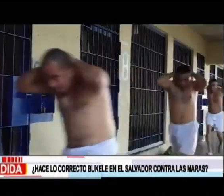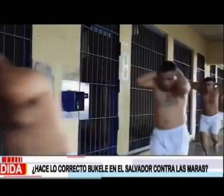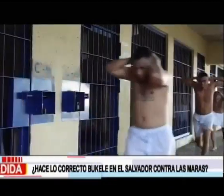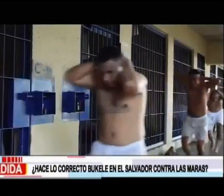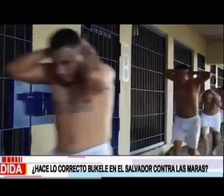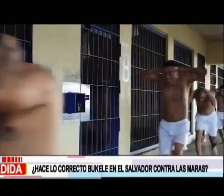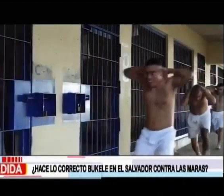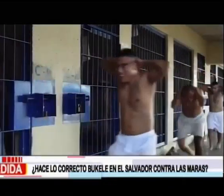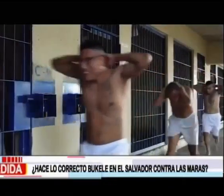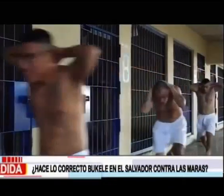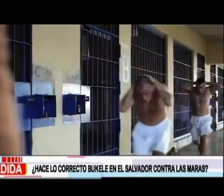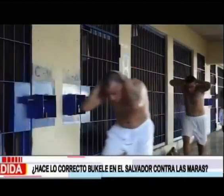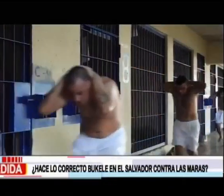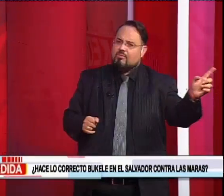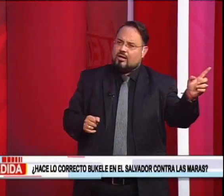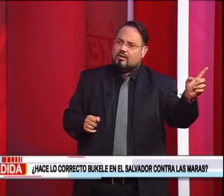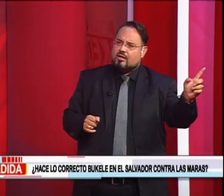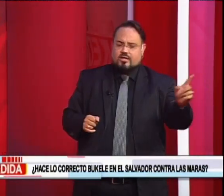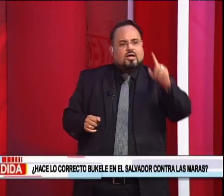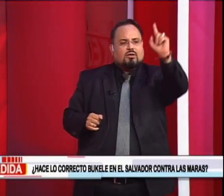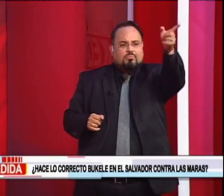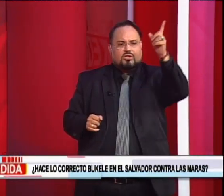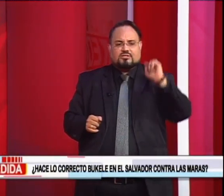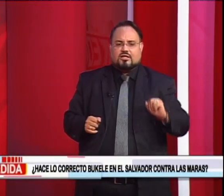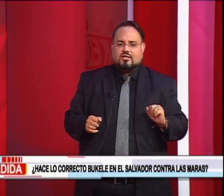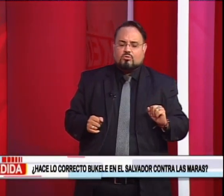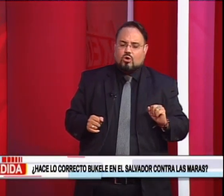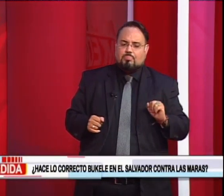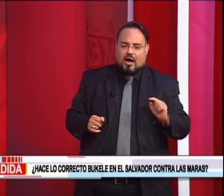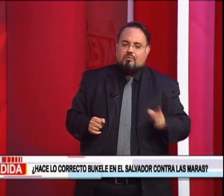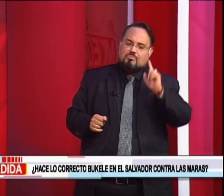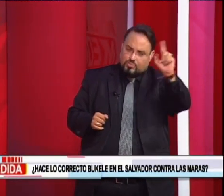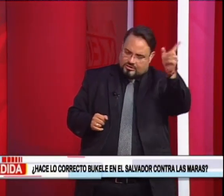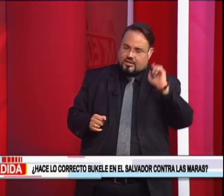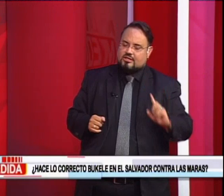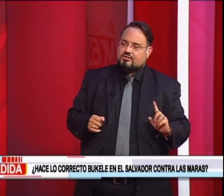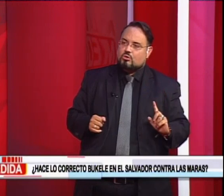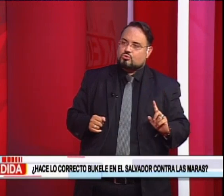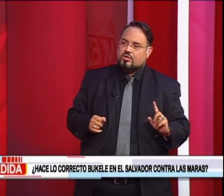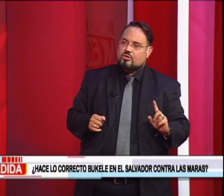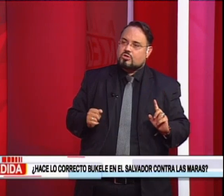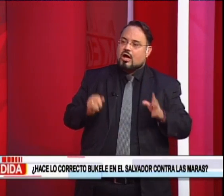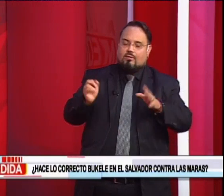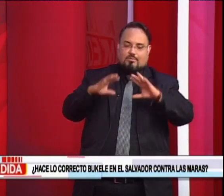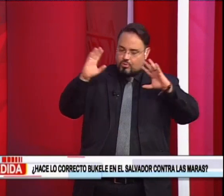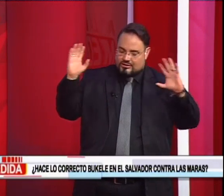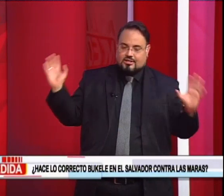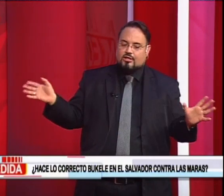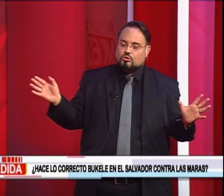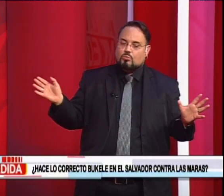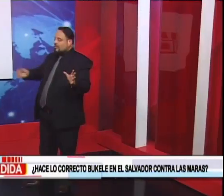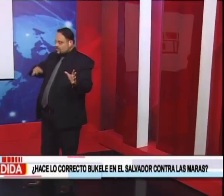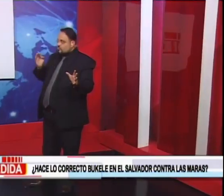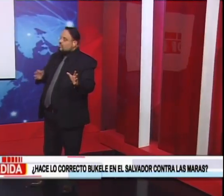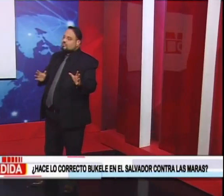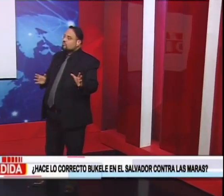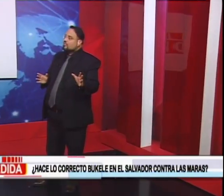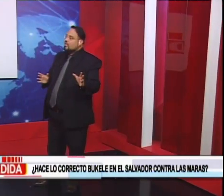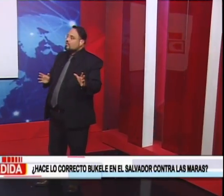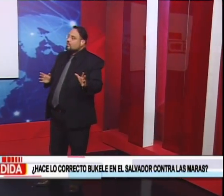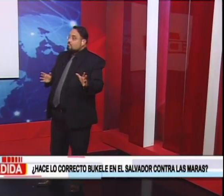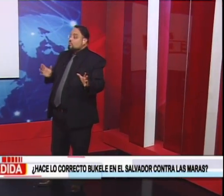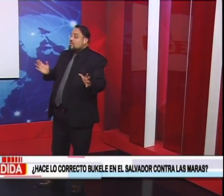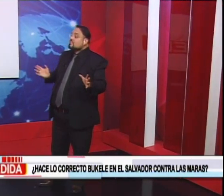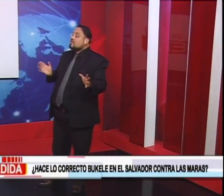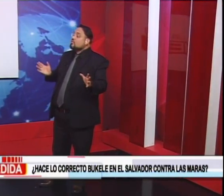bucl estas organizaciones hablan y hablan porque están en europa hablan porque están en eeuu hablan porque están en otro país donde hay seguridad